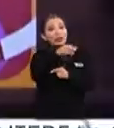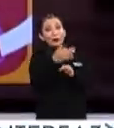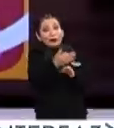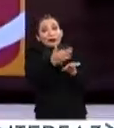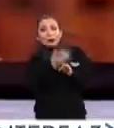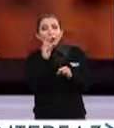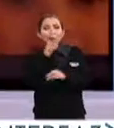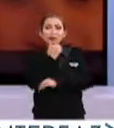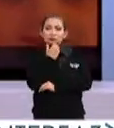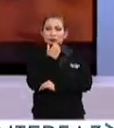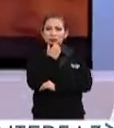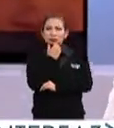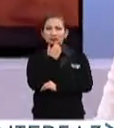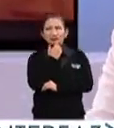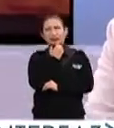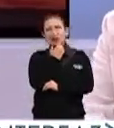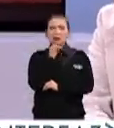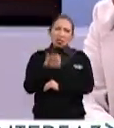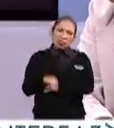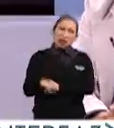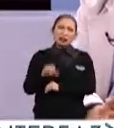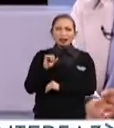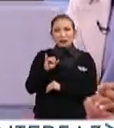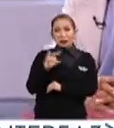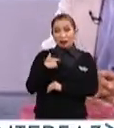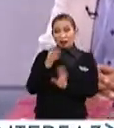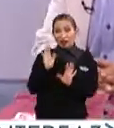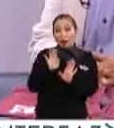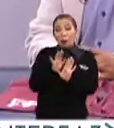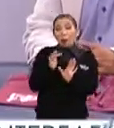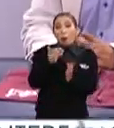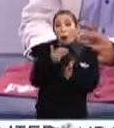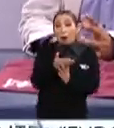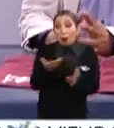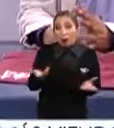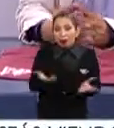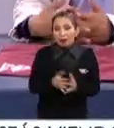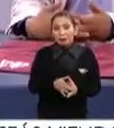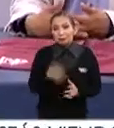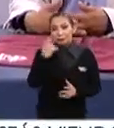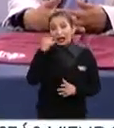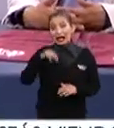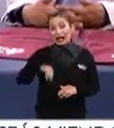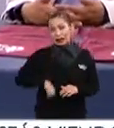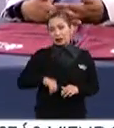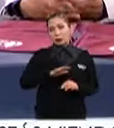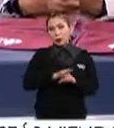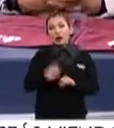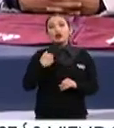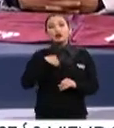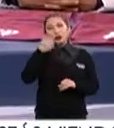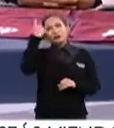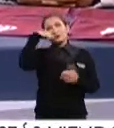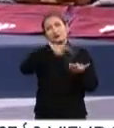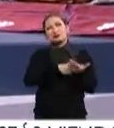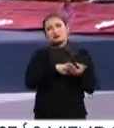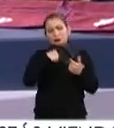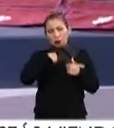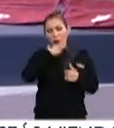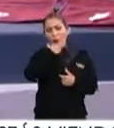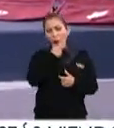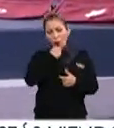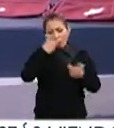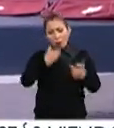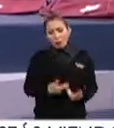viendo y que dicen, bueno, está interesante, pero no sé bien cómo abordarlo. Sí, aquí lo interesante es podernos cuestionar nosotros como